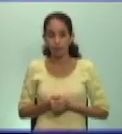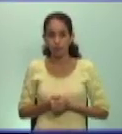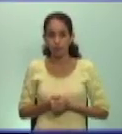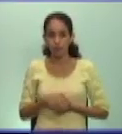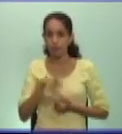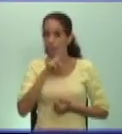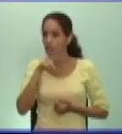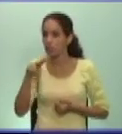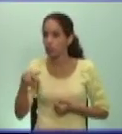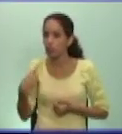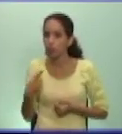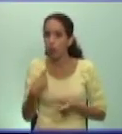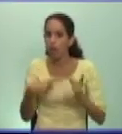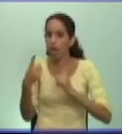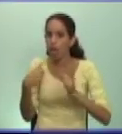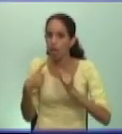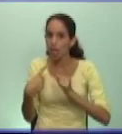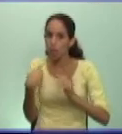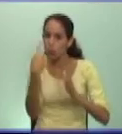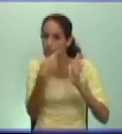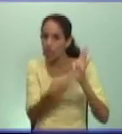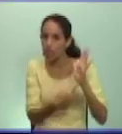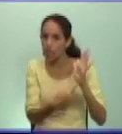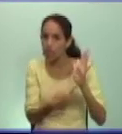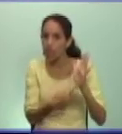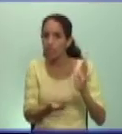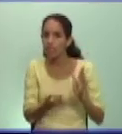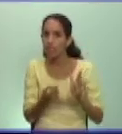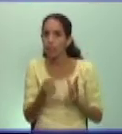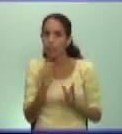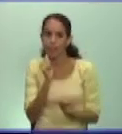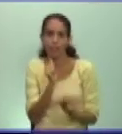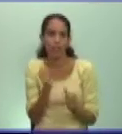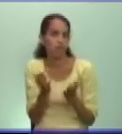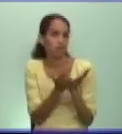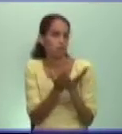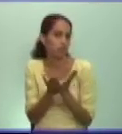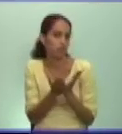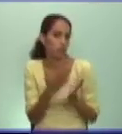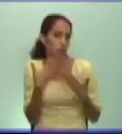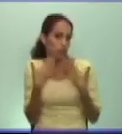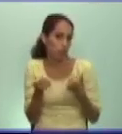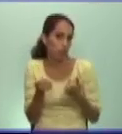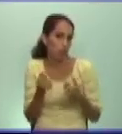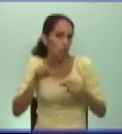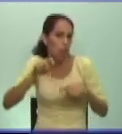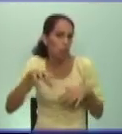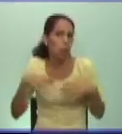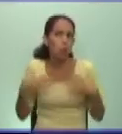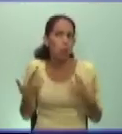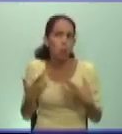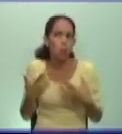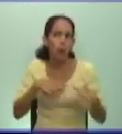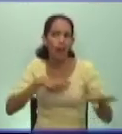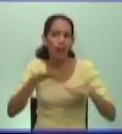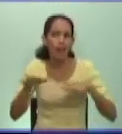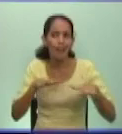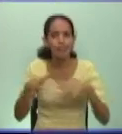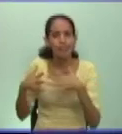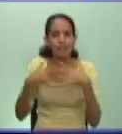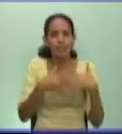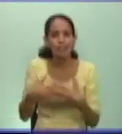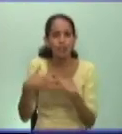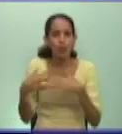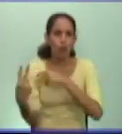de lo contrario sería muy difícil. Por eso hablamos, primero, una línea tiene que ser, ¿cuál es la actuación de Estados Unidos como país? Cómo